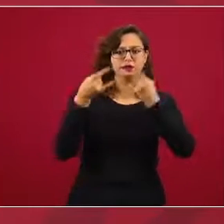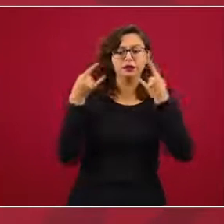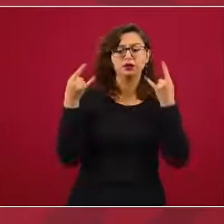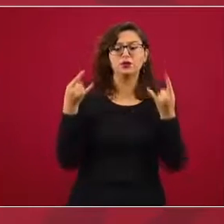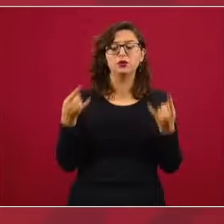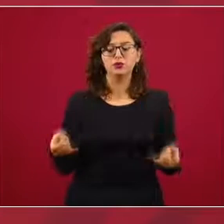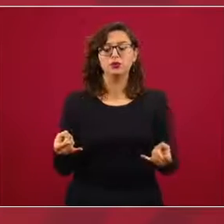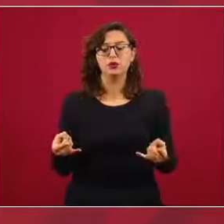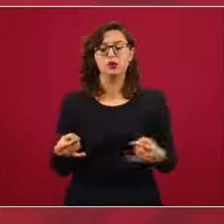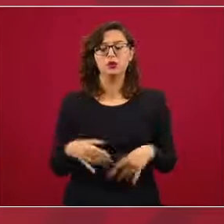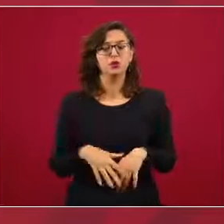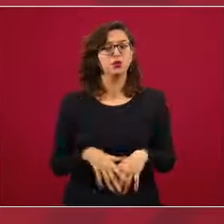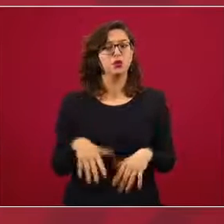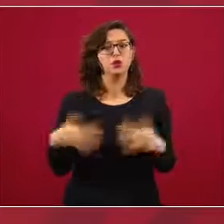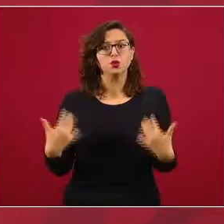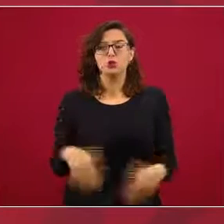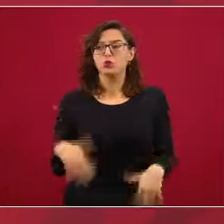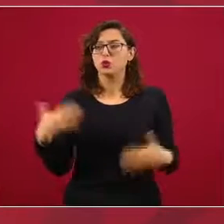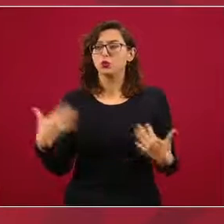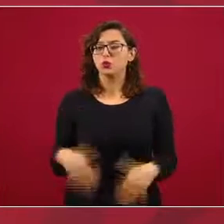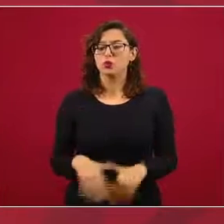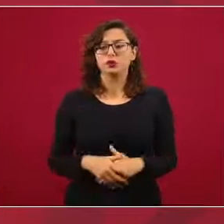yo les diría histórico,